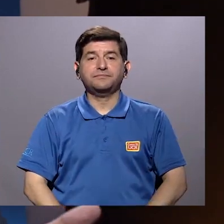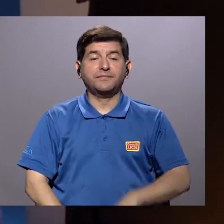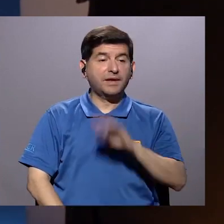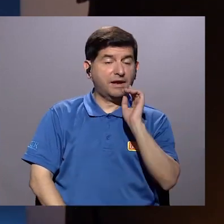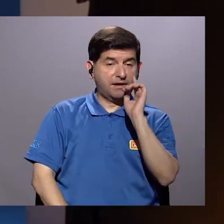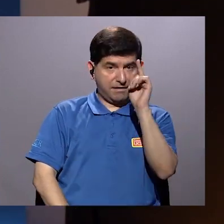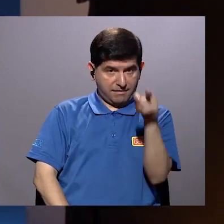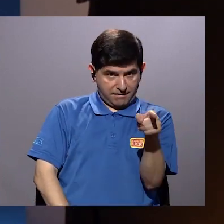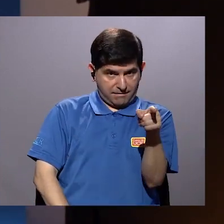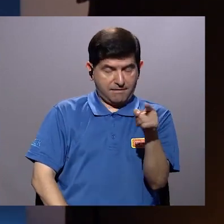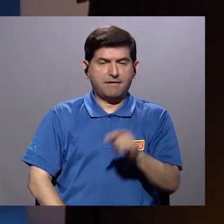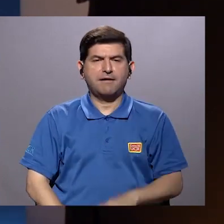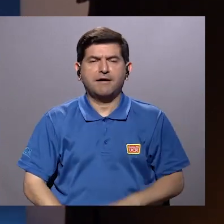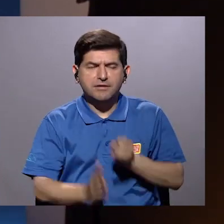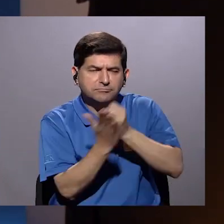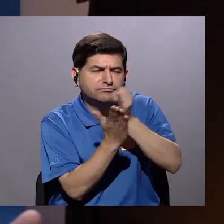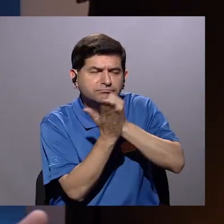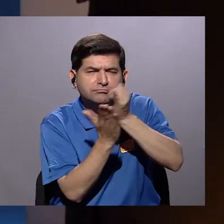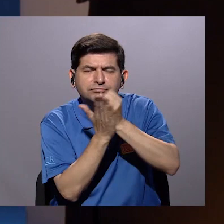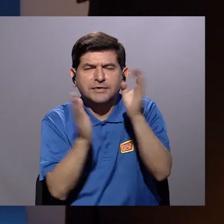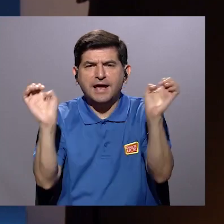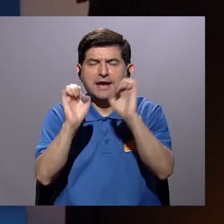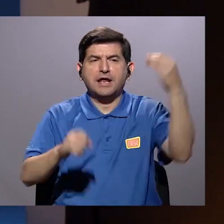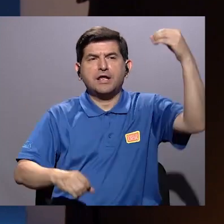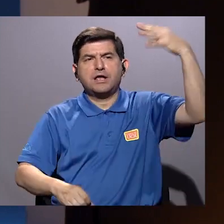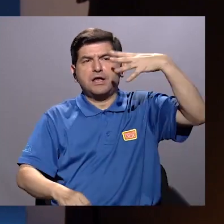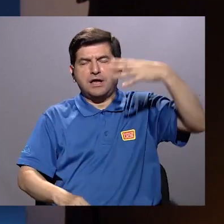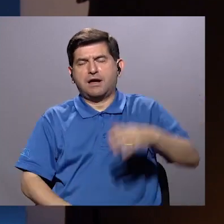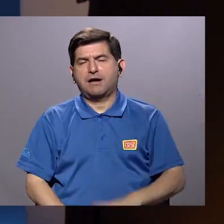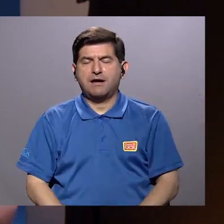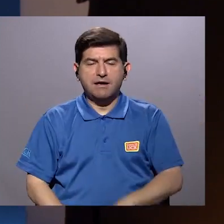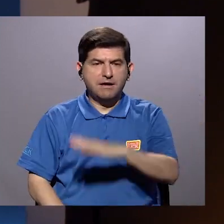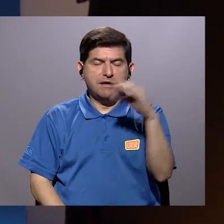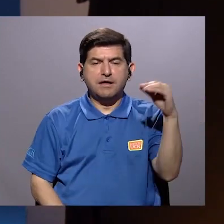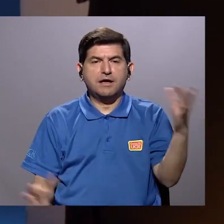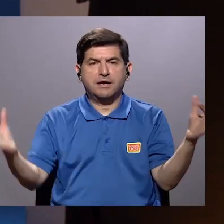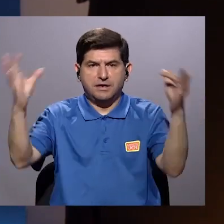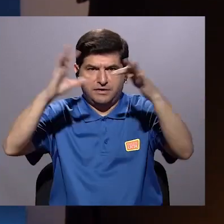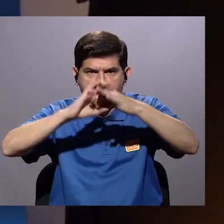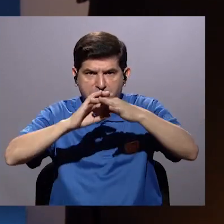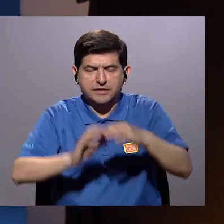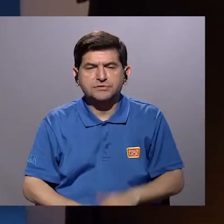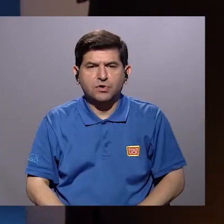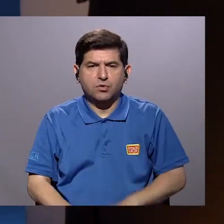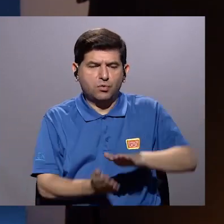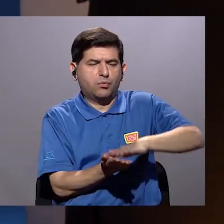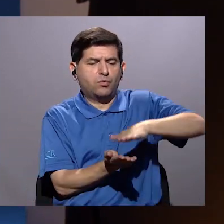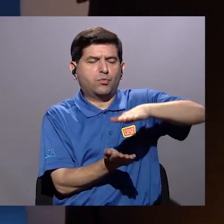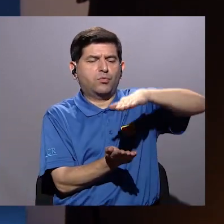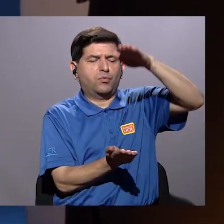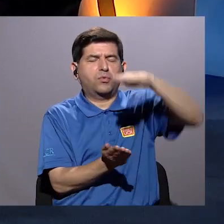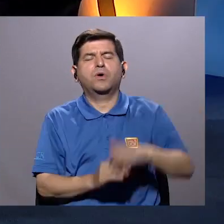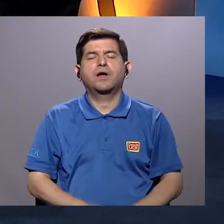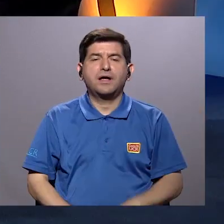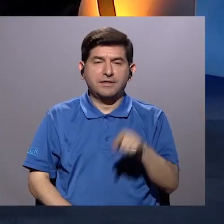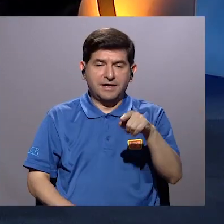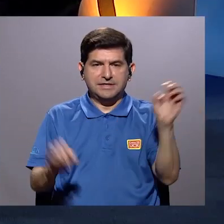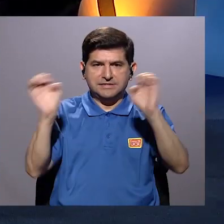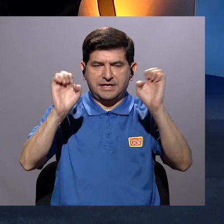como investigación la energía solar fotovoltaica y lo relacionado con el almacenamiento de energía en baterías.